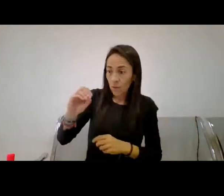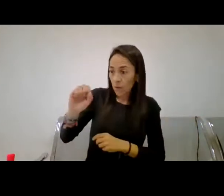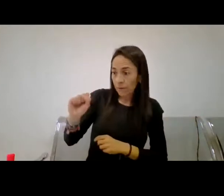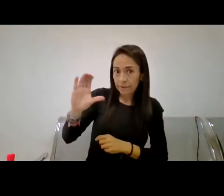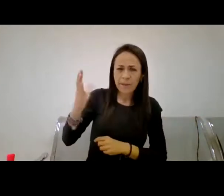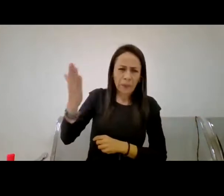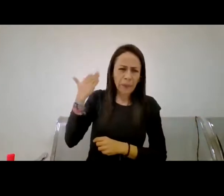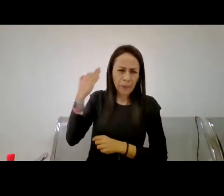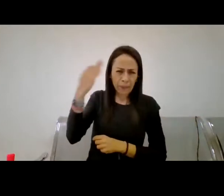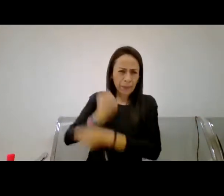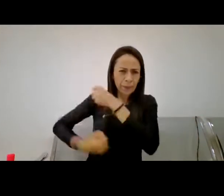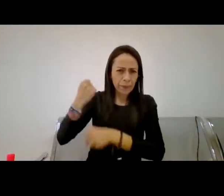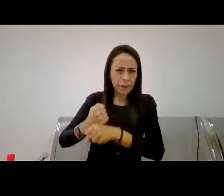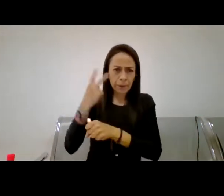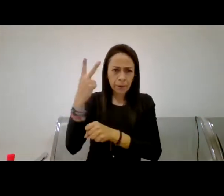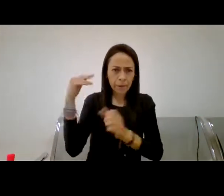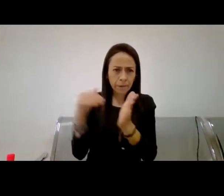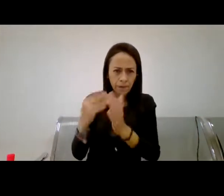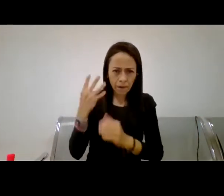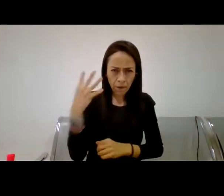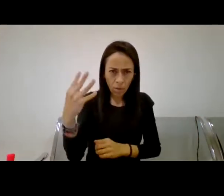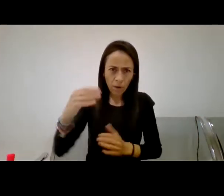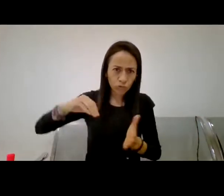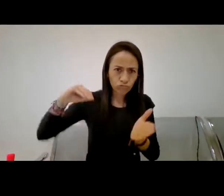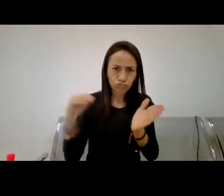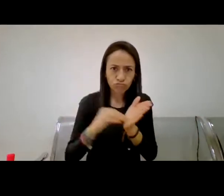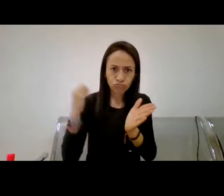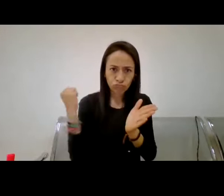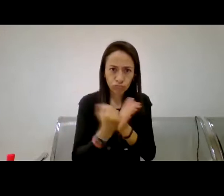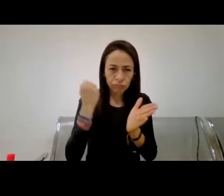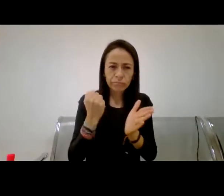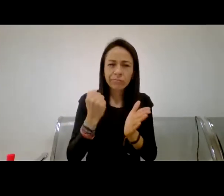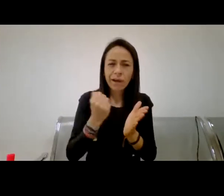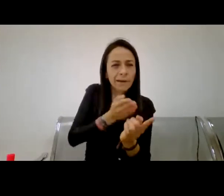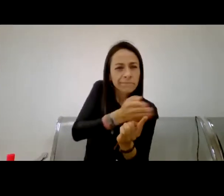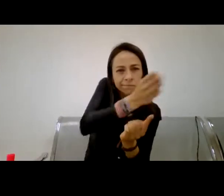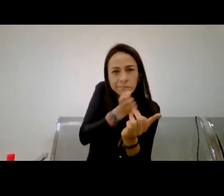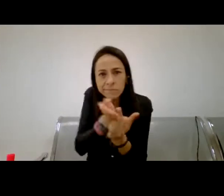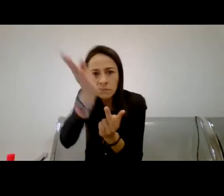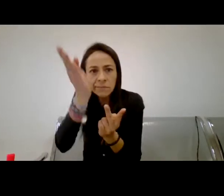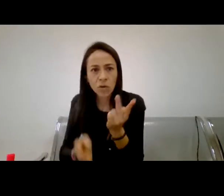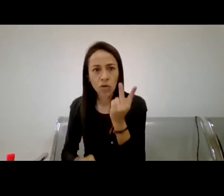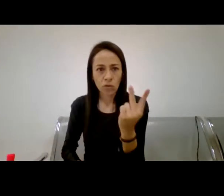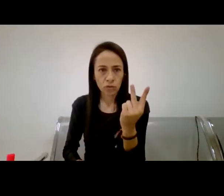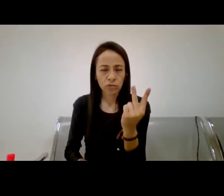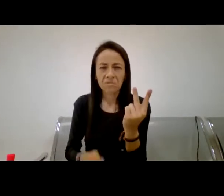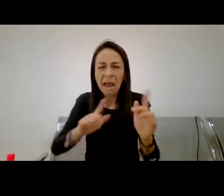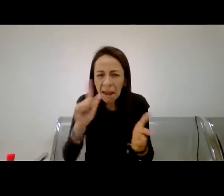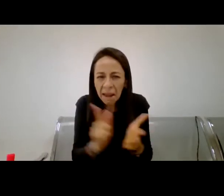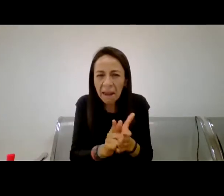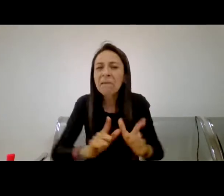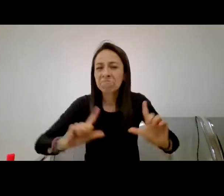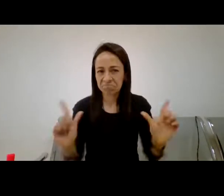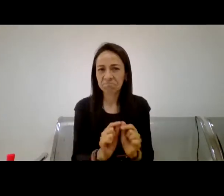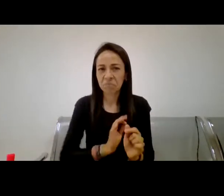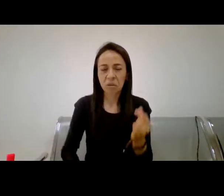dos ejes. Yo creo que se sintetiza en 2 puntos esa ley. Uno,